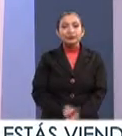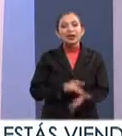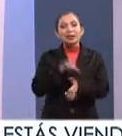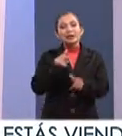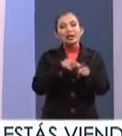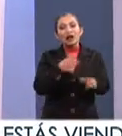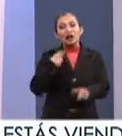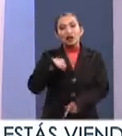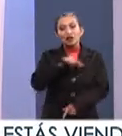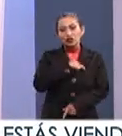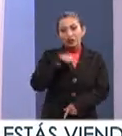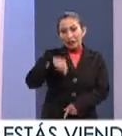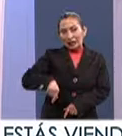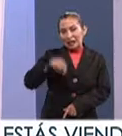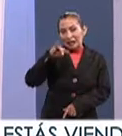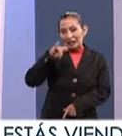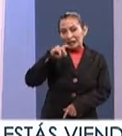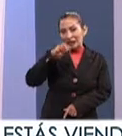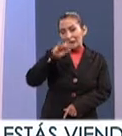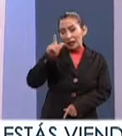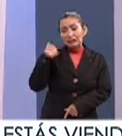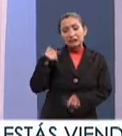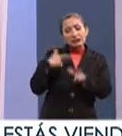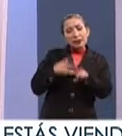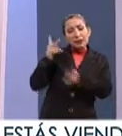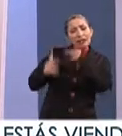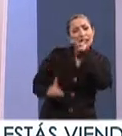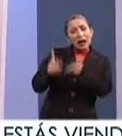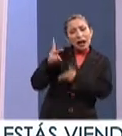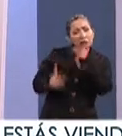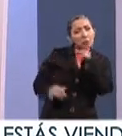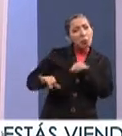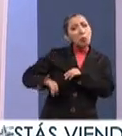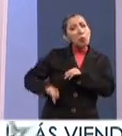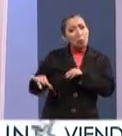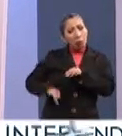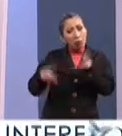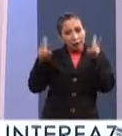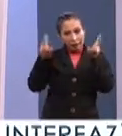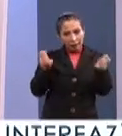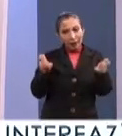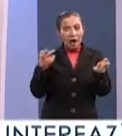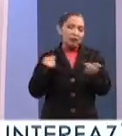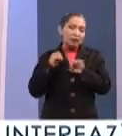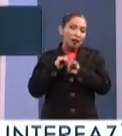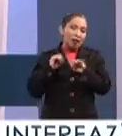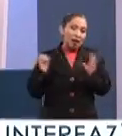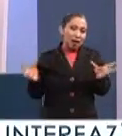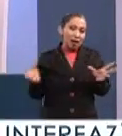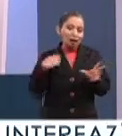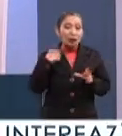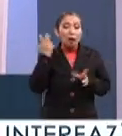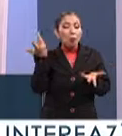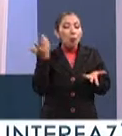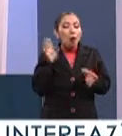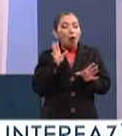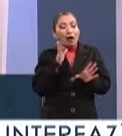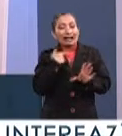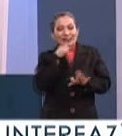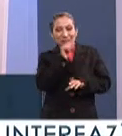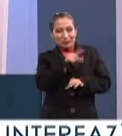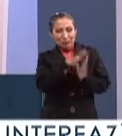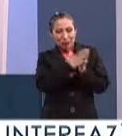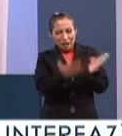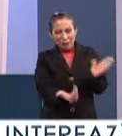Gracias por continuar con nosotros en Interfaz, seguir platicando de este interesante tema y bueno, por supuesto, con el pretexto de este